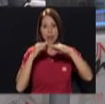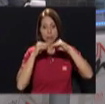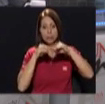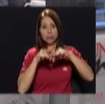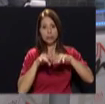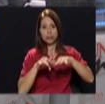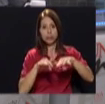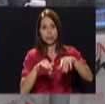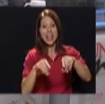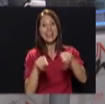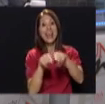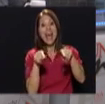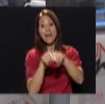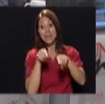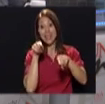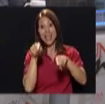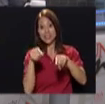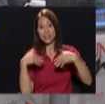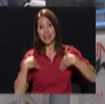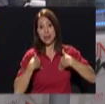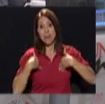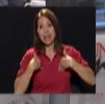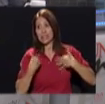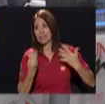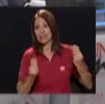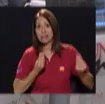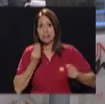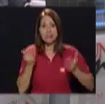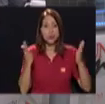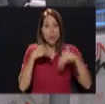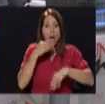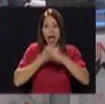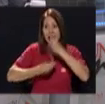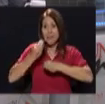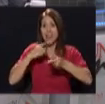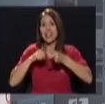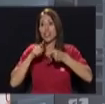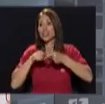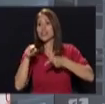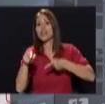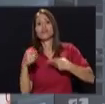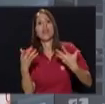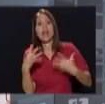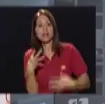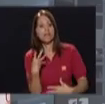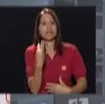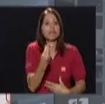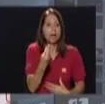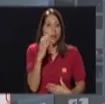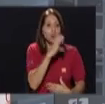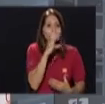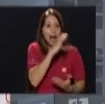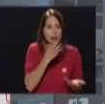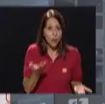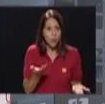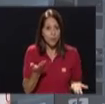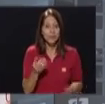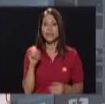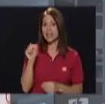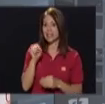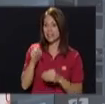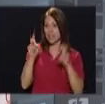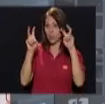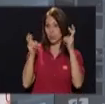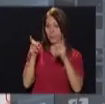estas especies están experimentando carestías o dificultades para conseguir el alimento y pues salen a buscarlo también. Sí,